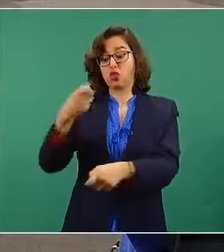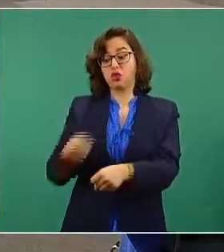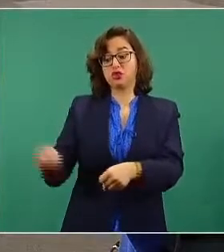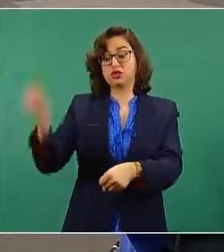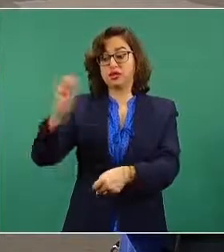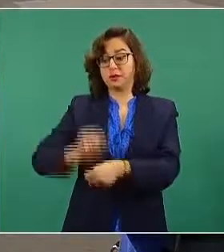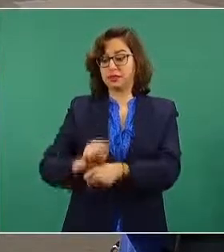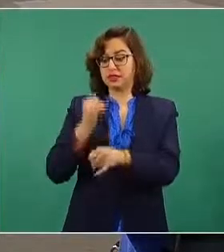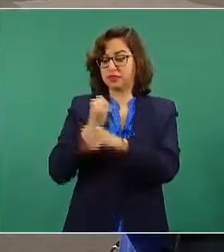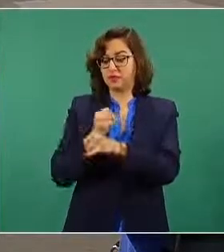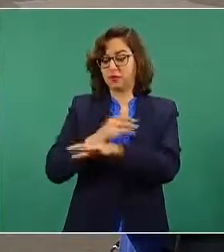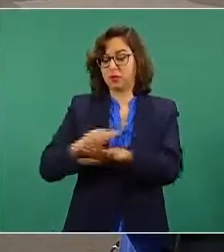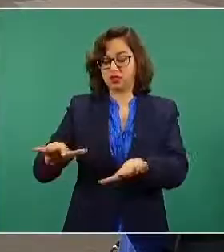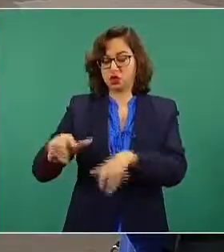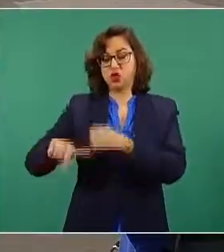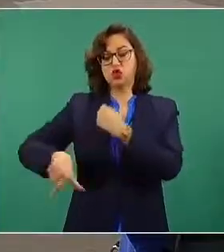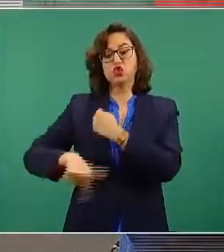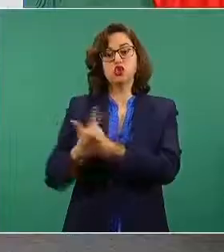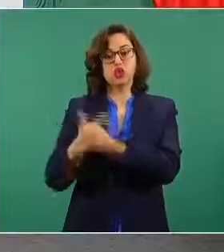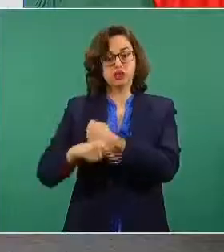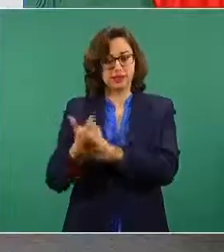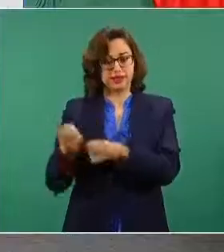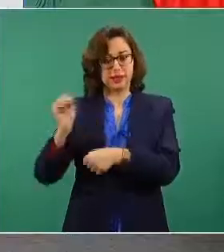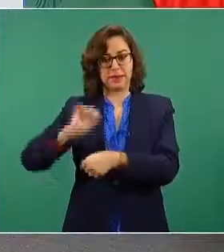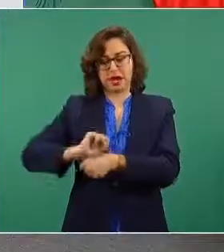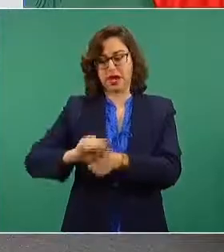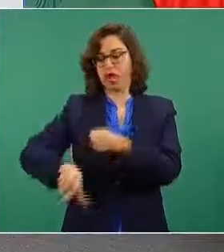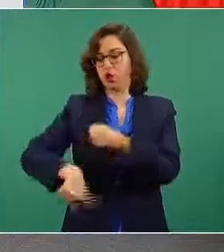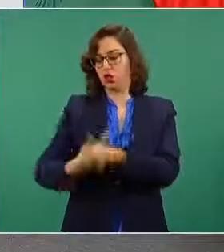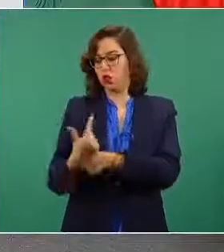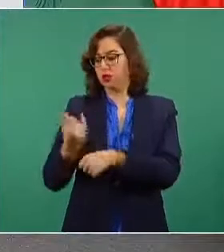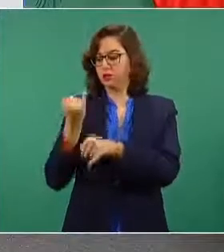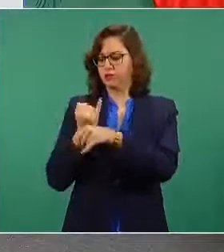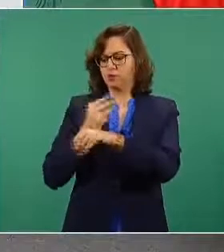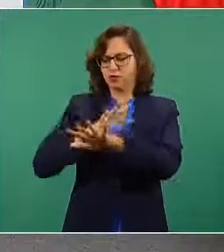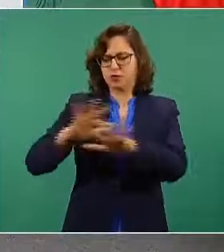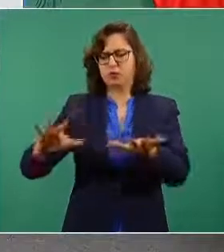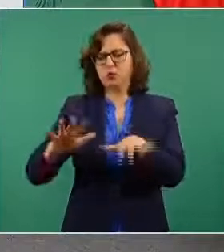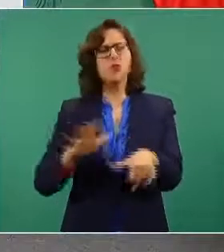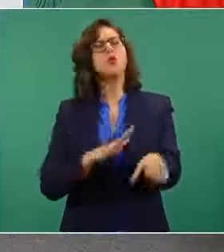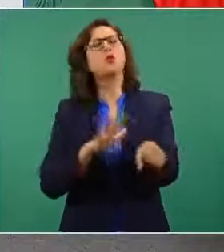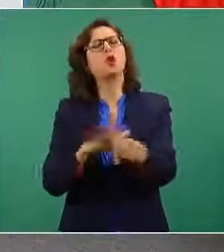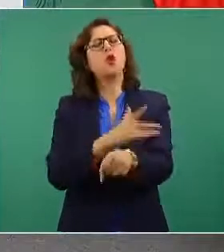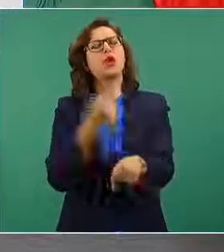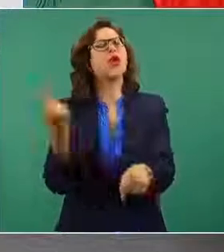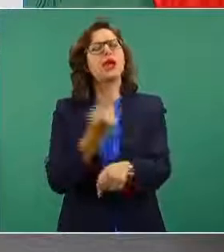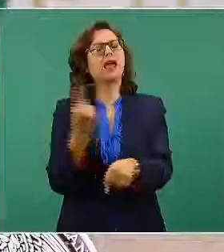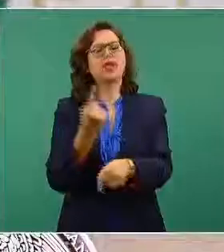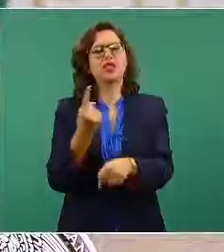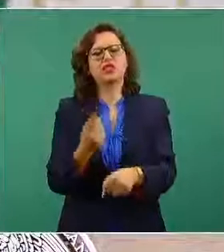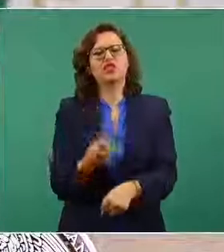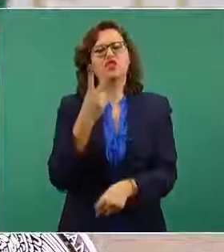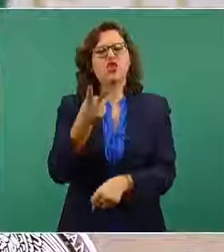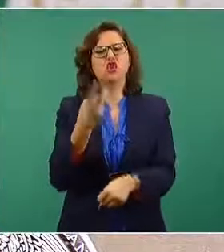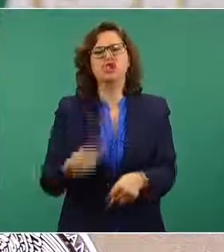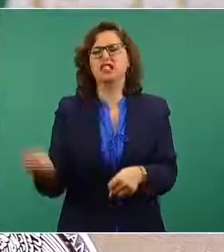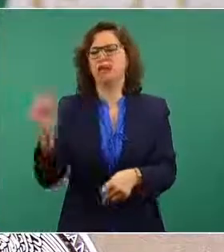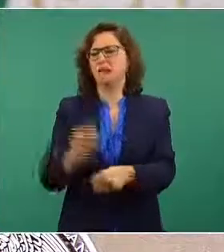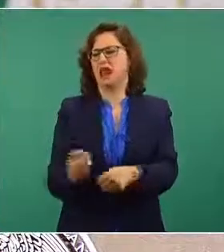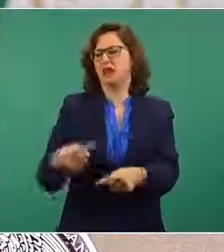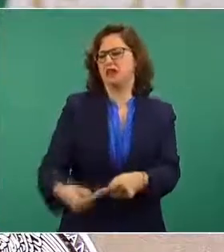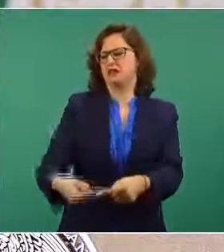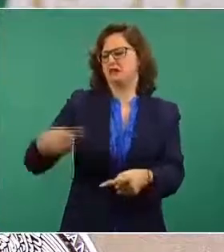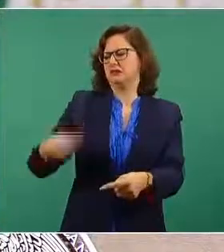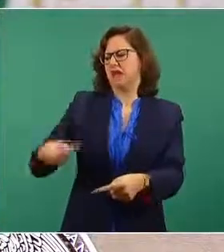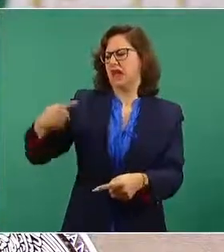La razón de esto es una razón técnica muy conocida en la epidemiología, que es para no tener una falsa